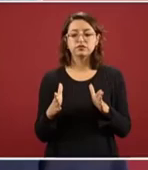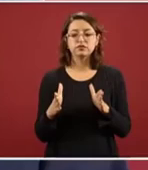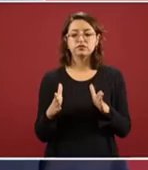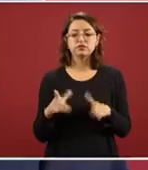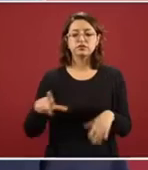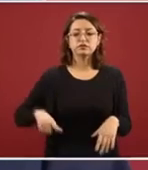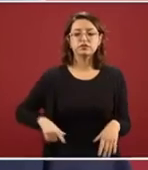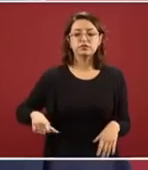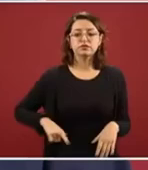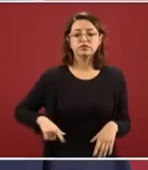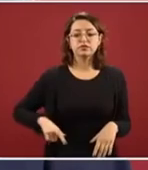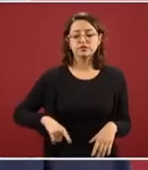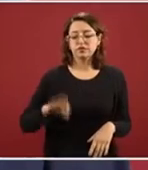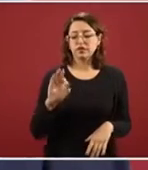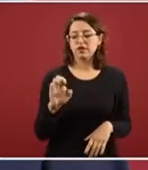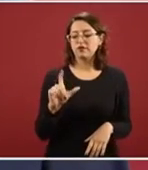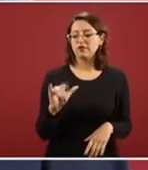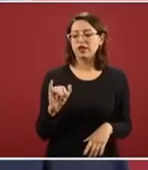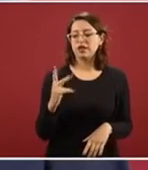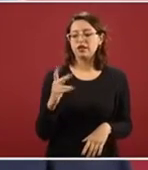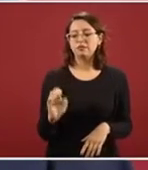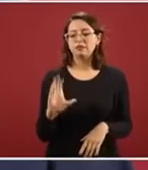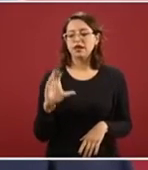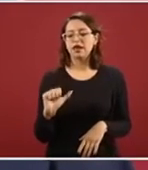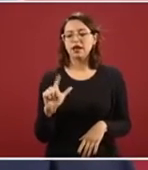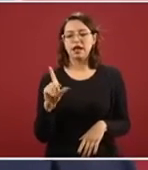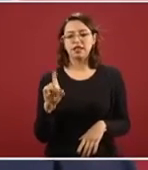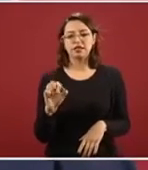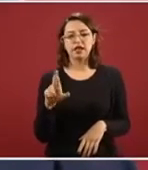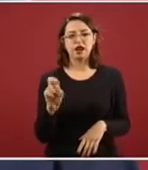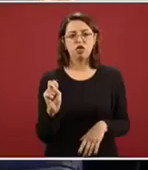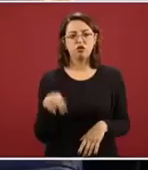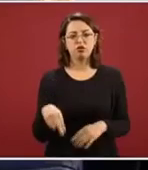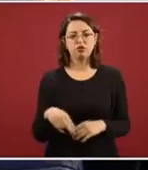del gobierno de Calderón. O sea,